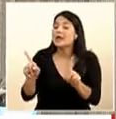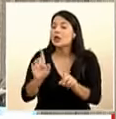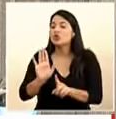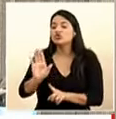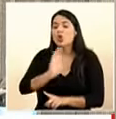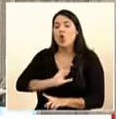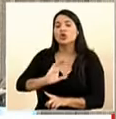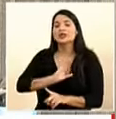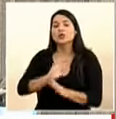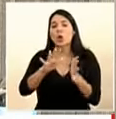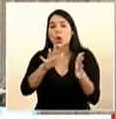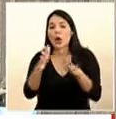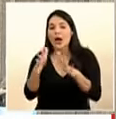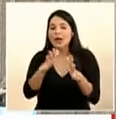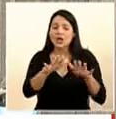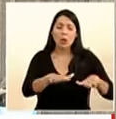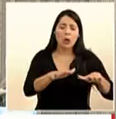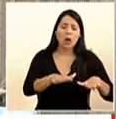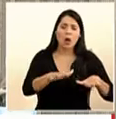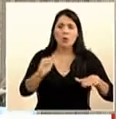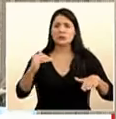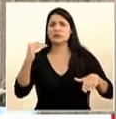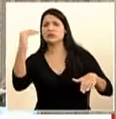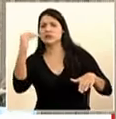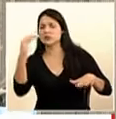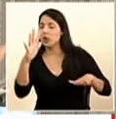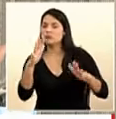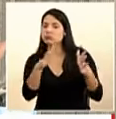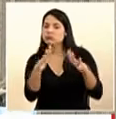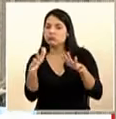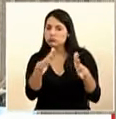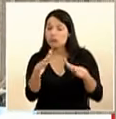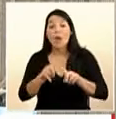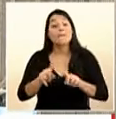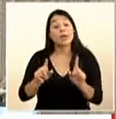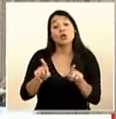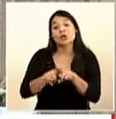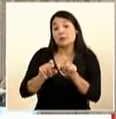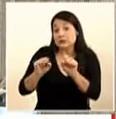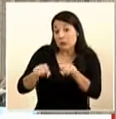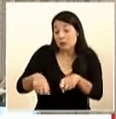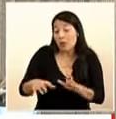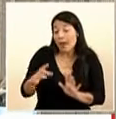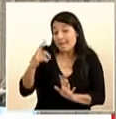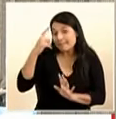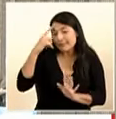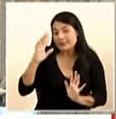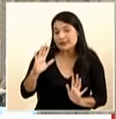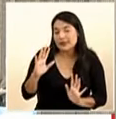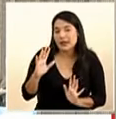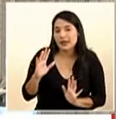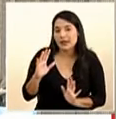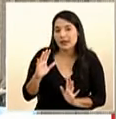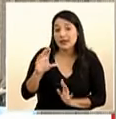pero en una eventual de emergencia se puede inclusive pensar en que ellos recibirían